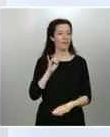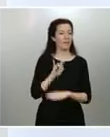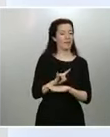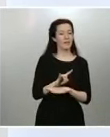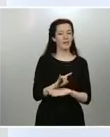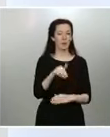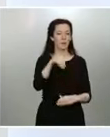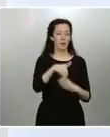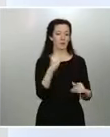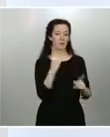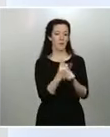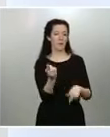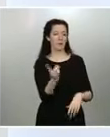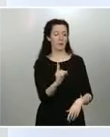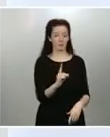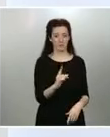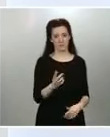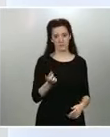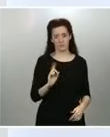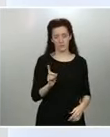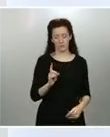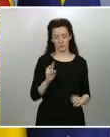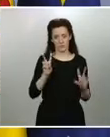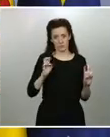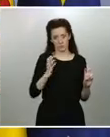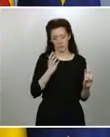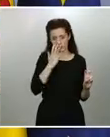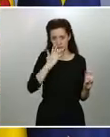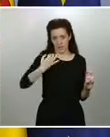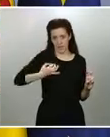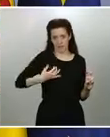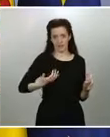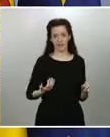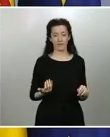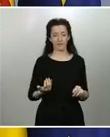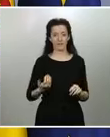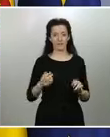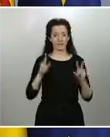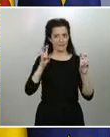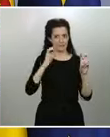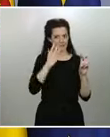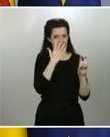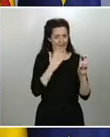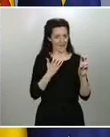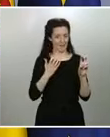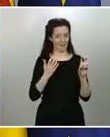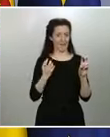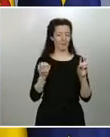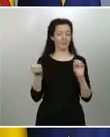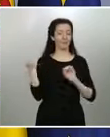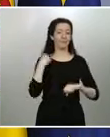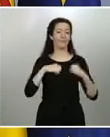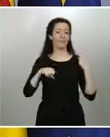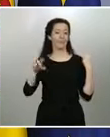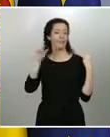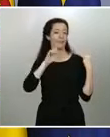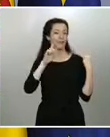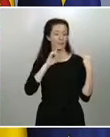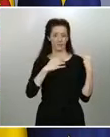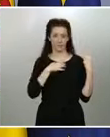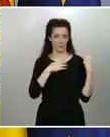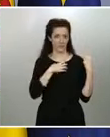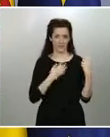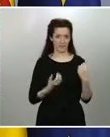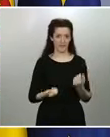serio como este no se puede ir de farol no se puede ir de farol son momentos muy duros